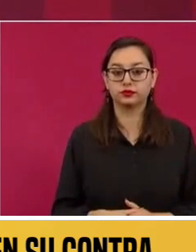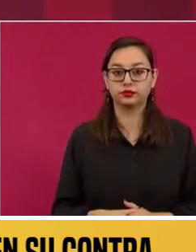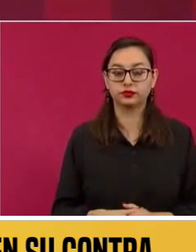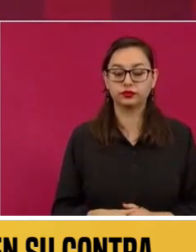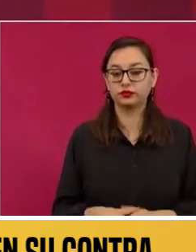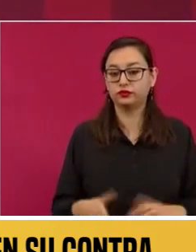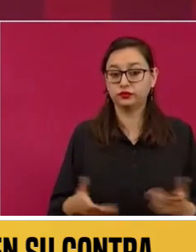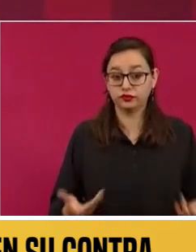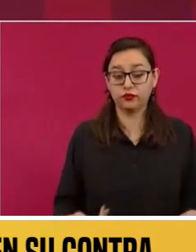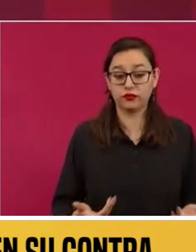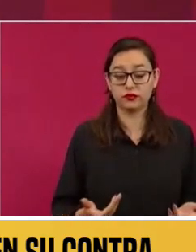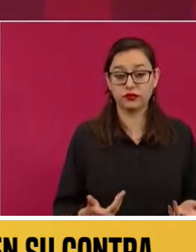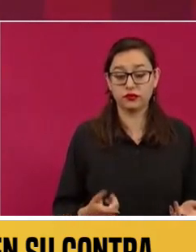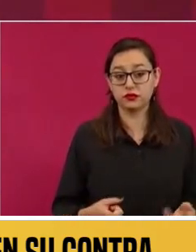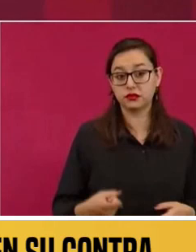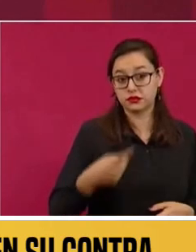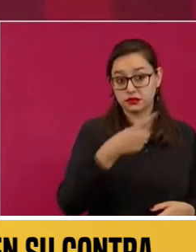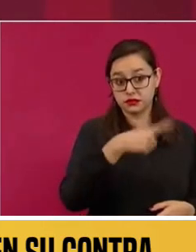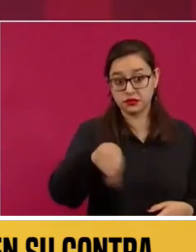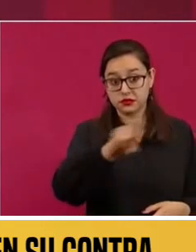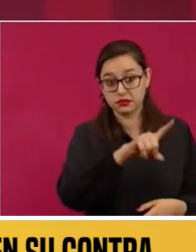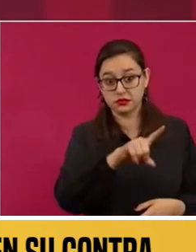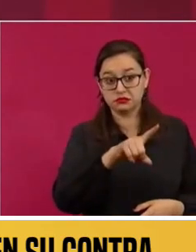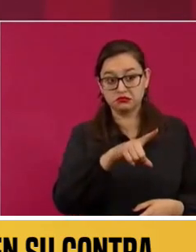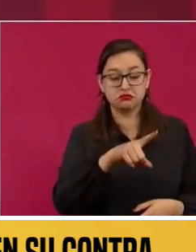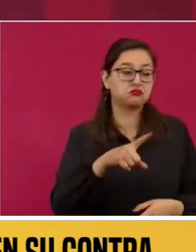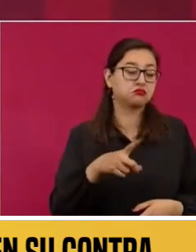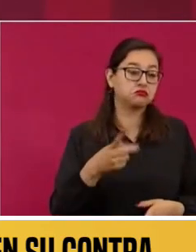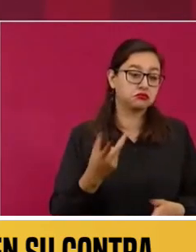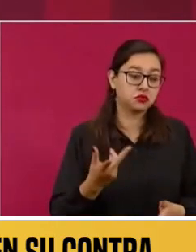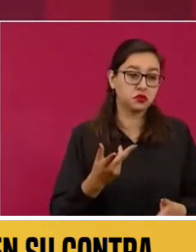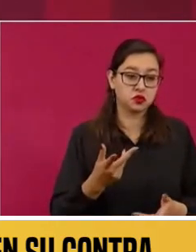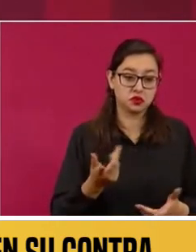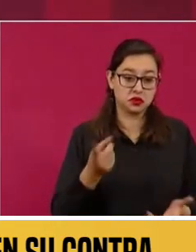quienes están a favor de la xenofobia,